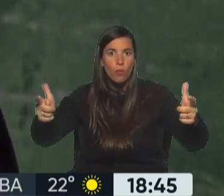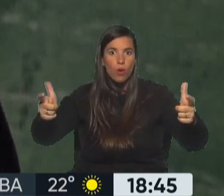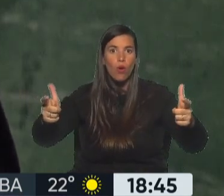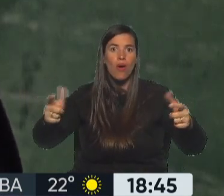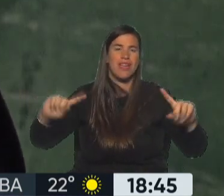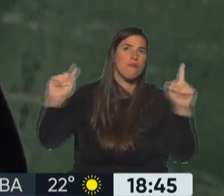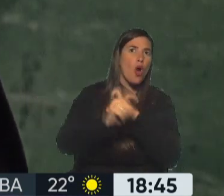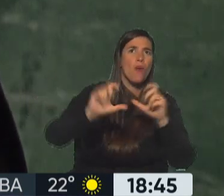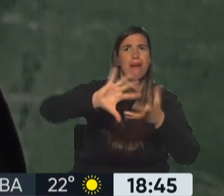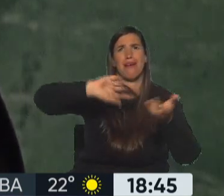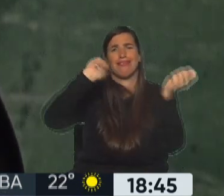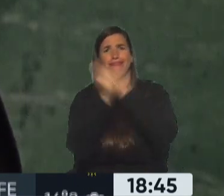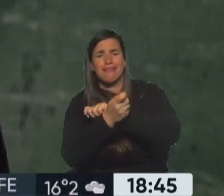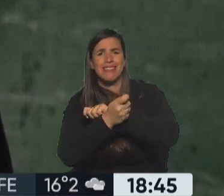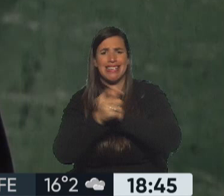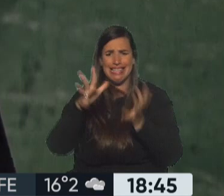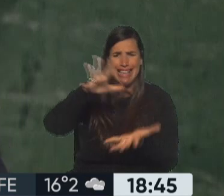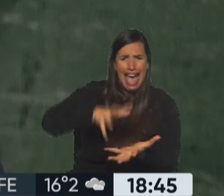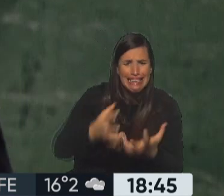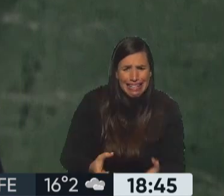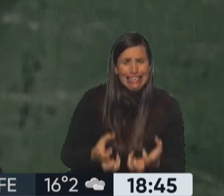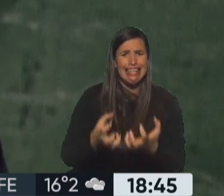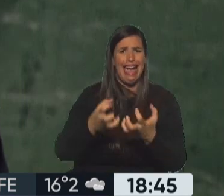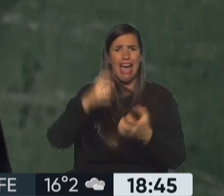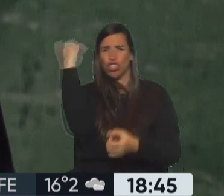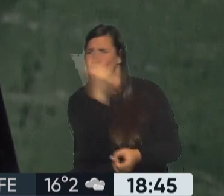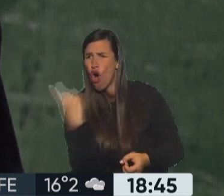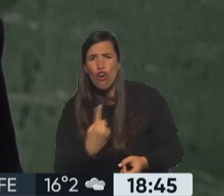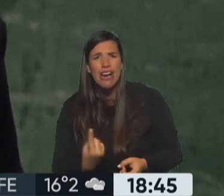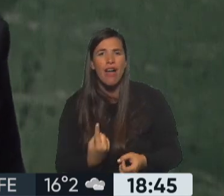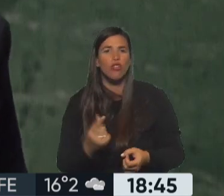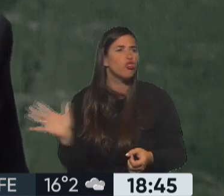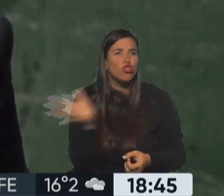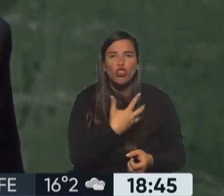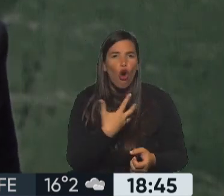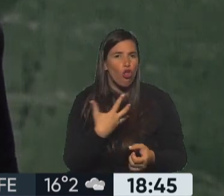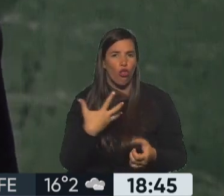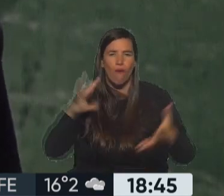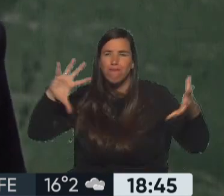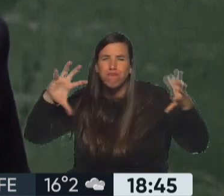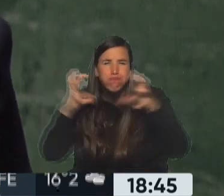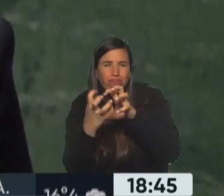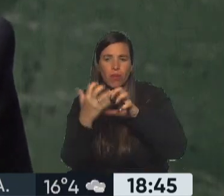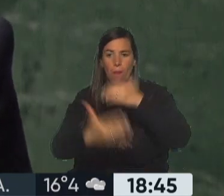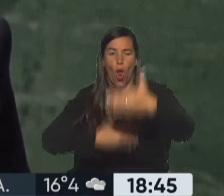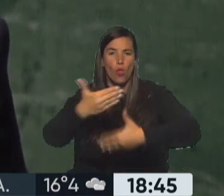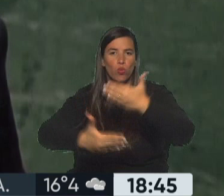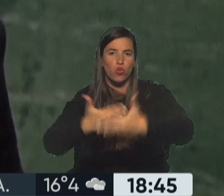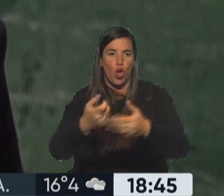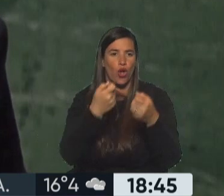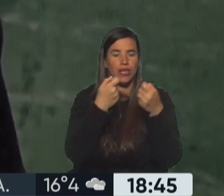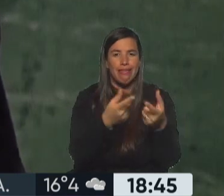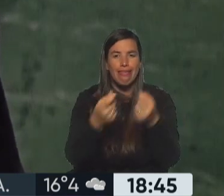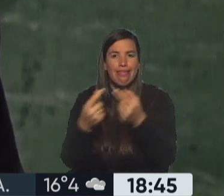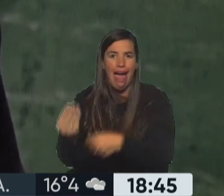las inundaciones, los tornados o el granizo, todo afecta la producción y el suministro de alimentos.